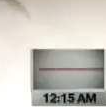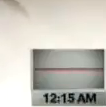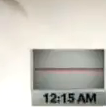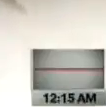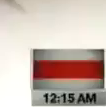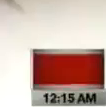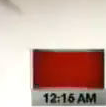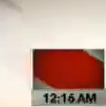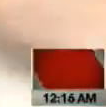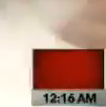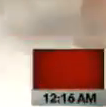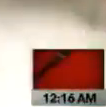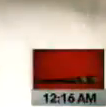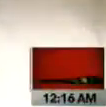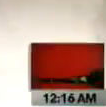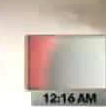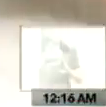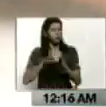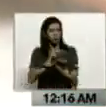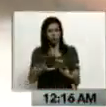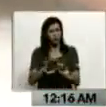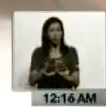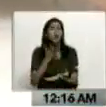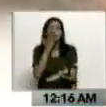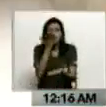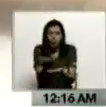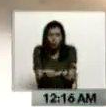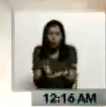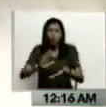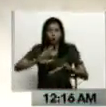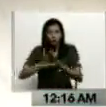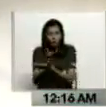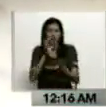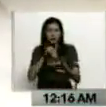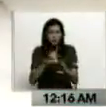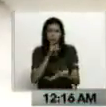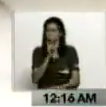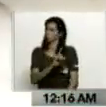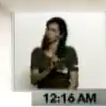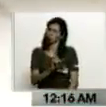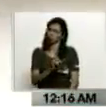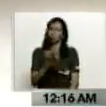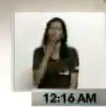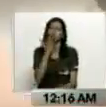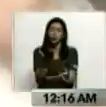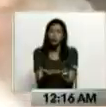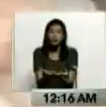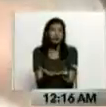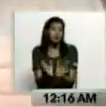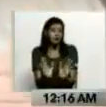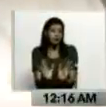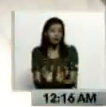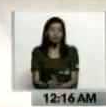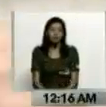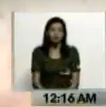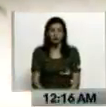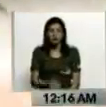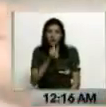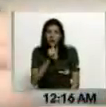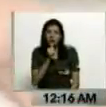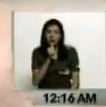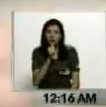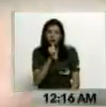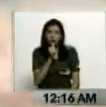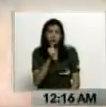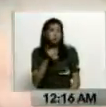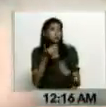yo sostengo que el problema no es un golpe de estado están equivocados los que creen que uno está proponiendo un golpe de estado yo lo que estoy proponiendo chic que los que tienen